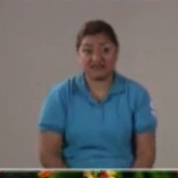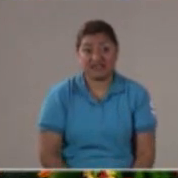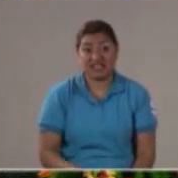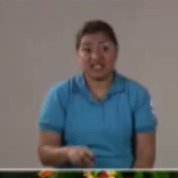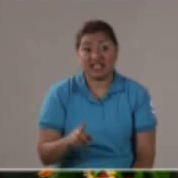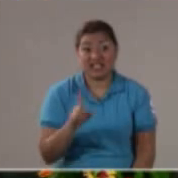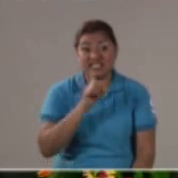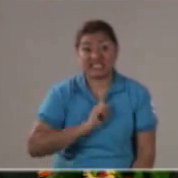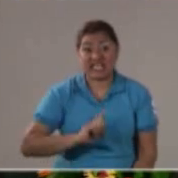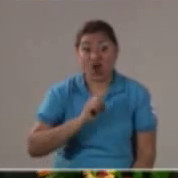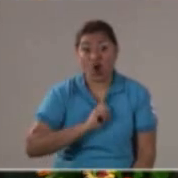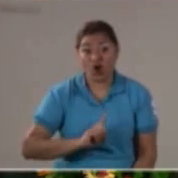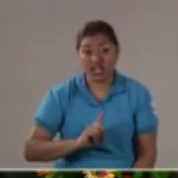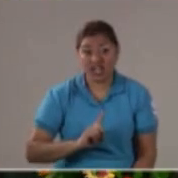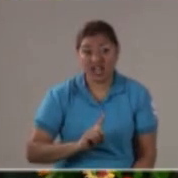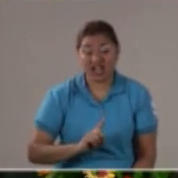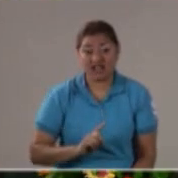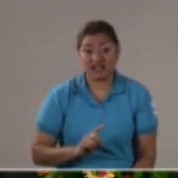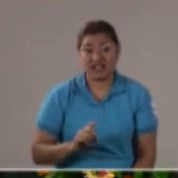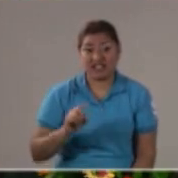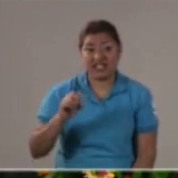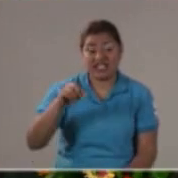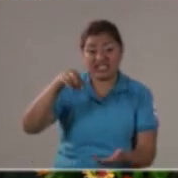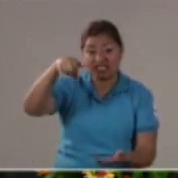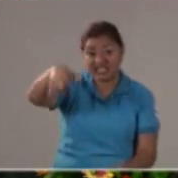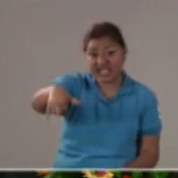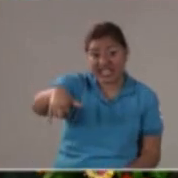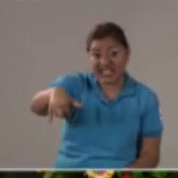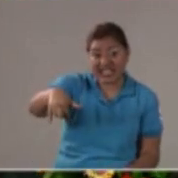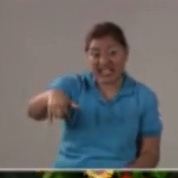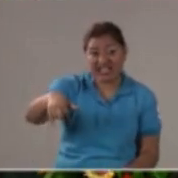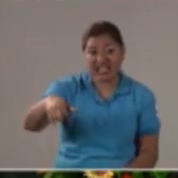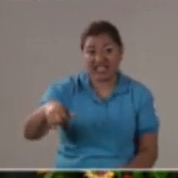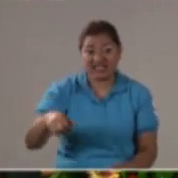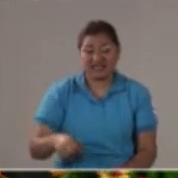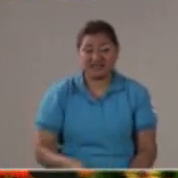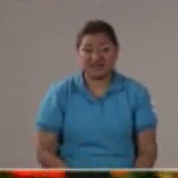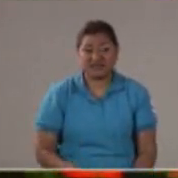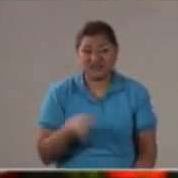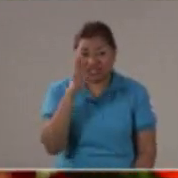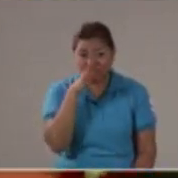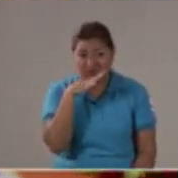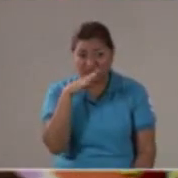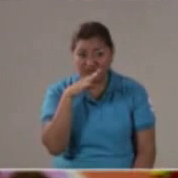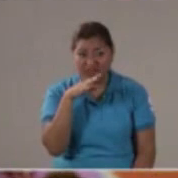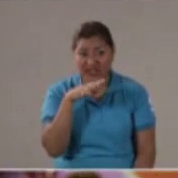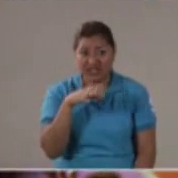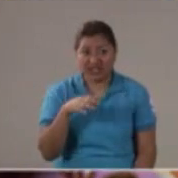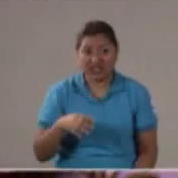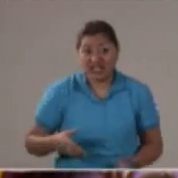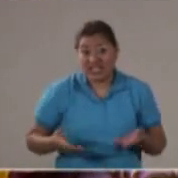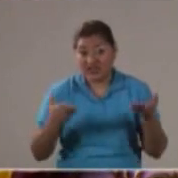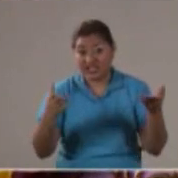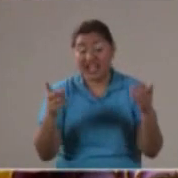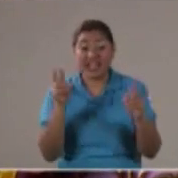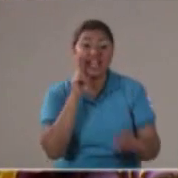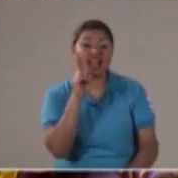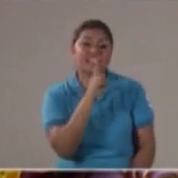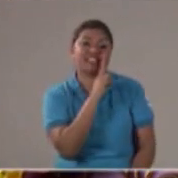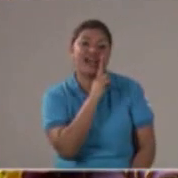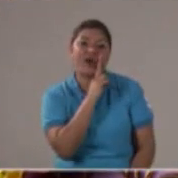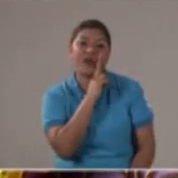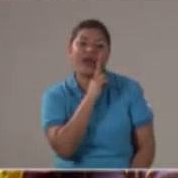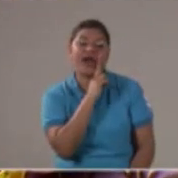se hacen del uno y ahí quedan las cosas. Y cuando le entregan a usted en el restaurante, aquel restaurante bien copetón,